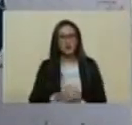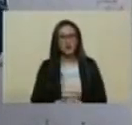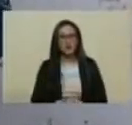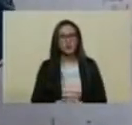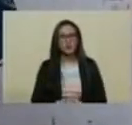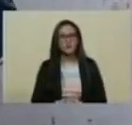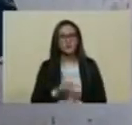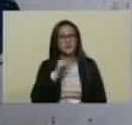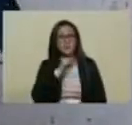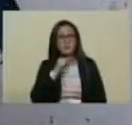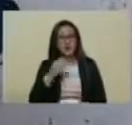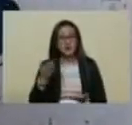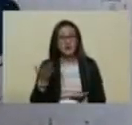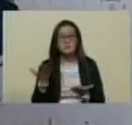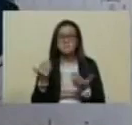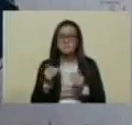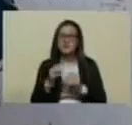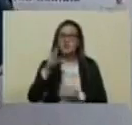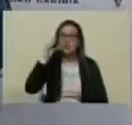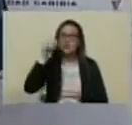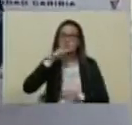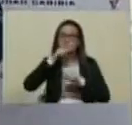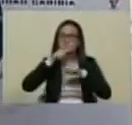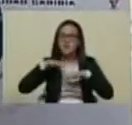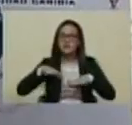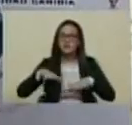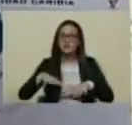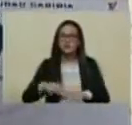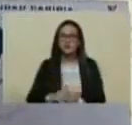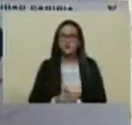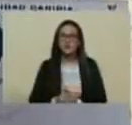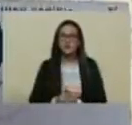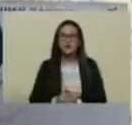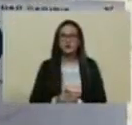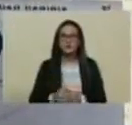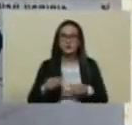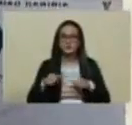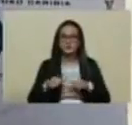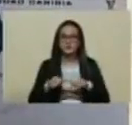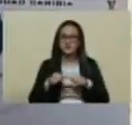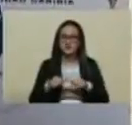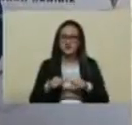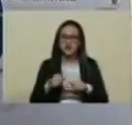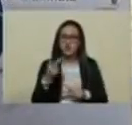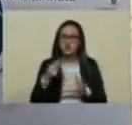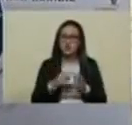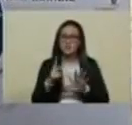Padre Numa, y pido a Dios sus bendiciones, que vamos a tener el